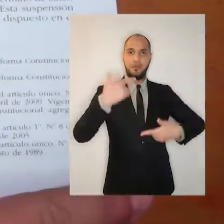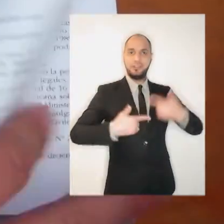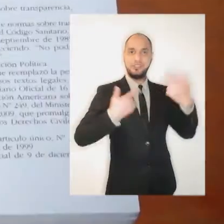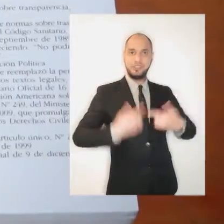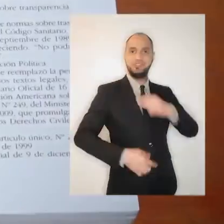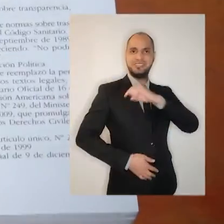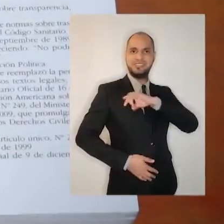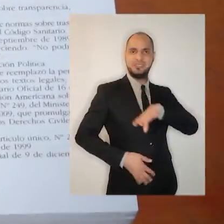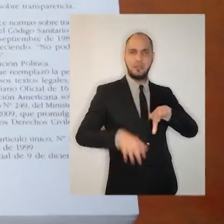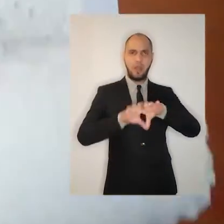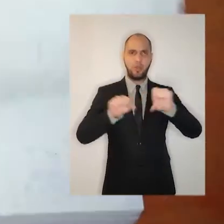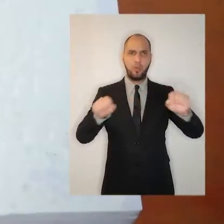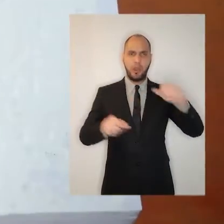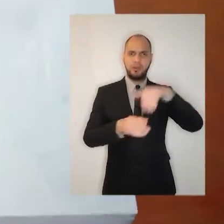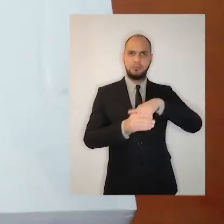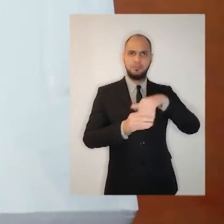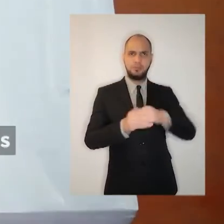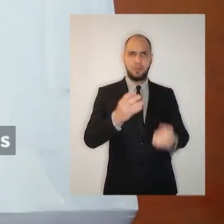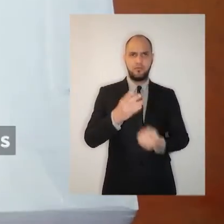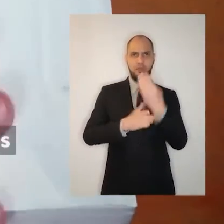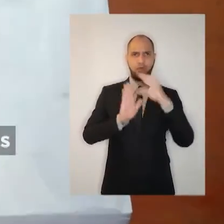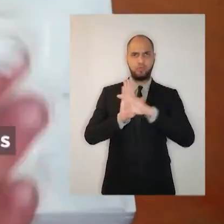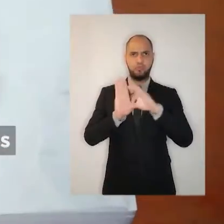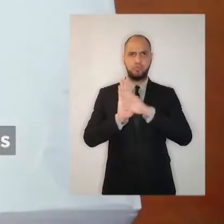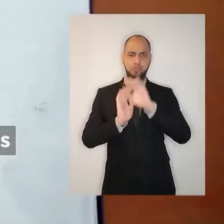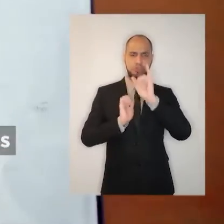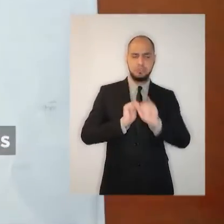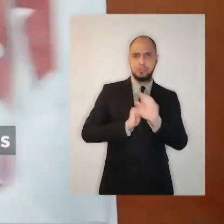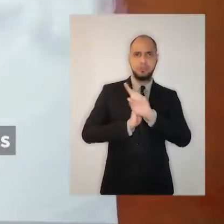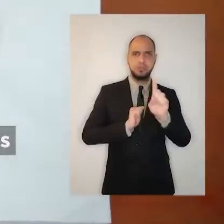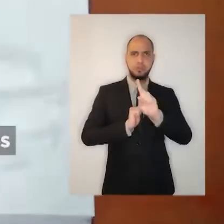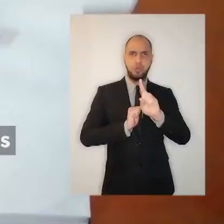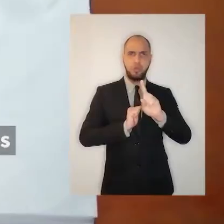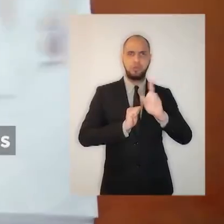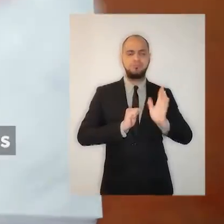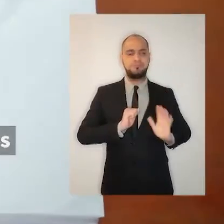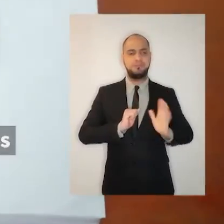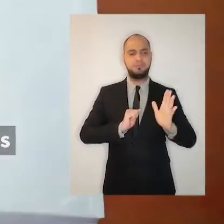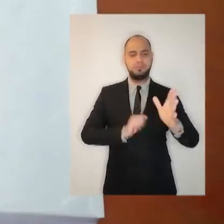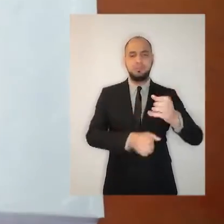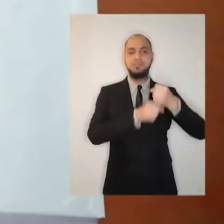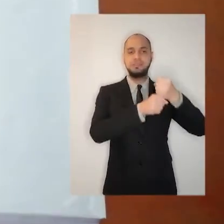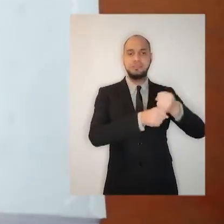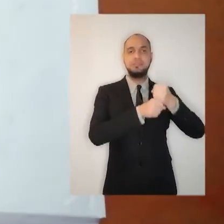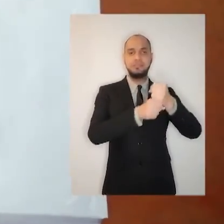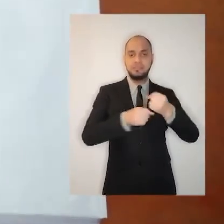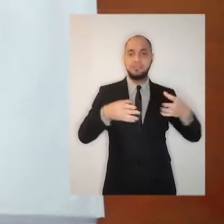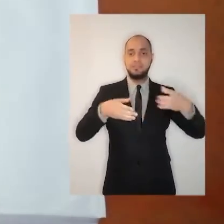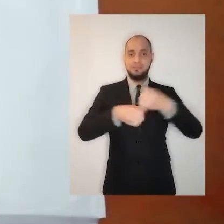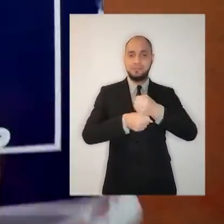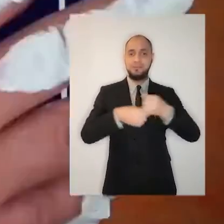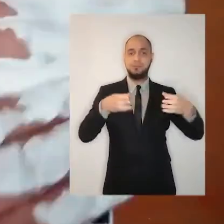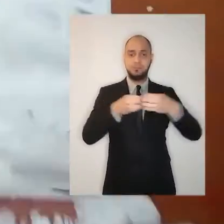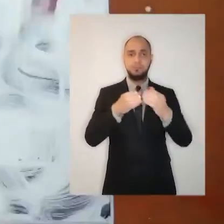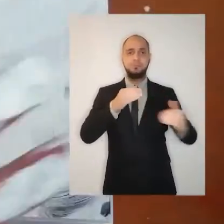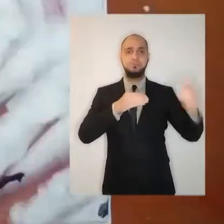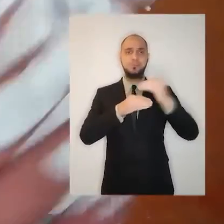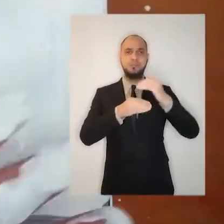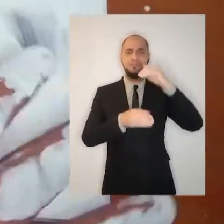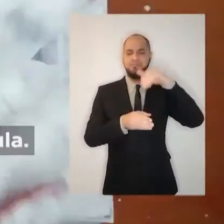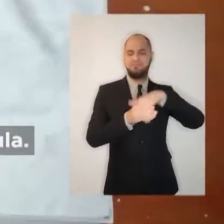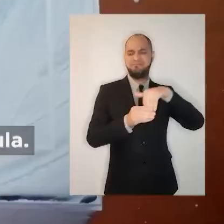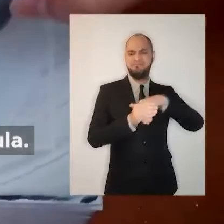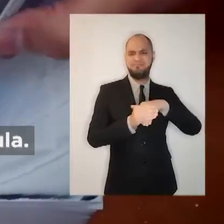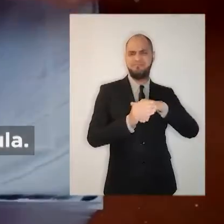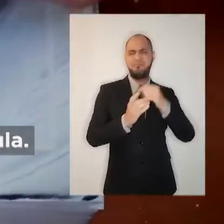Políticos chilenos acuerdan un plebiscito para una nueva constitución. Las continuas protestas y la presión de las élites condujeron al referéndum que le preguntará a